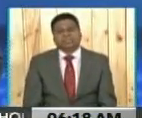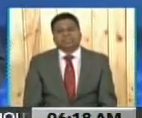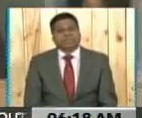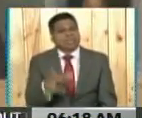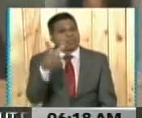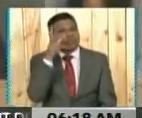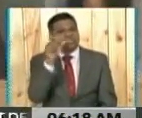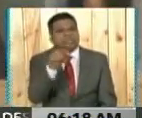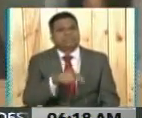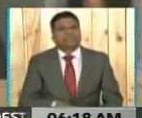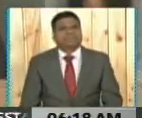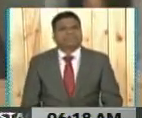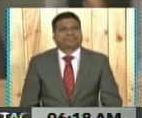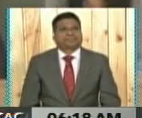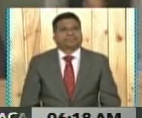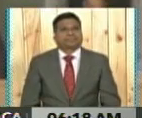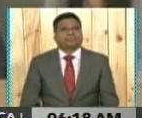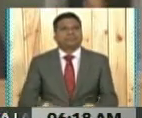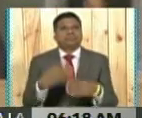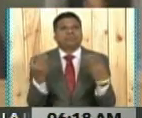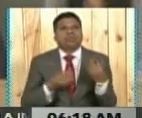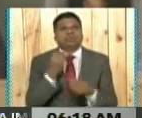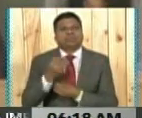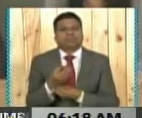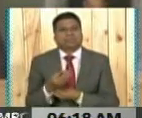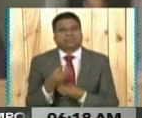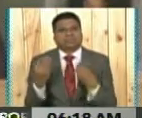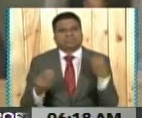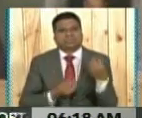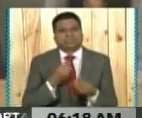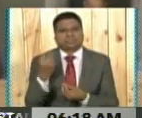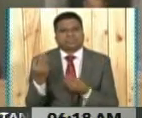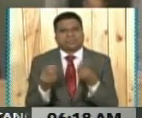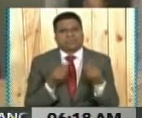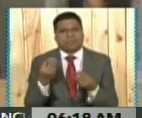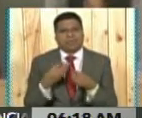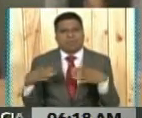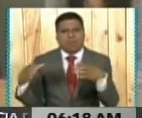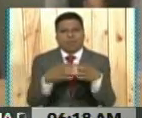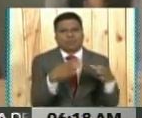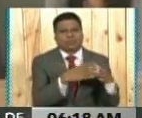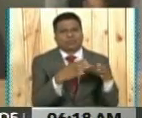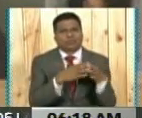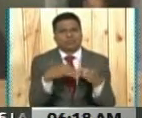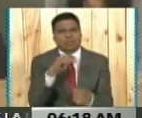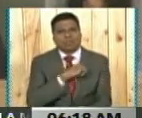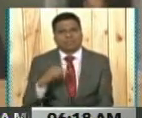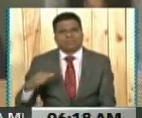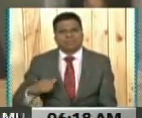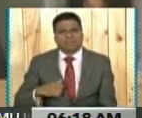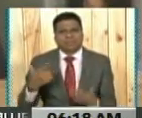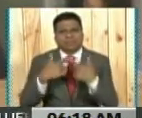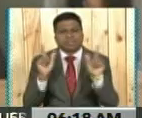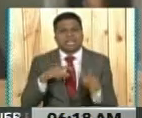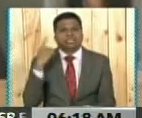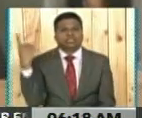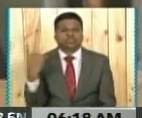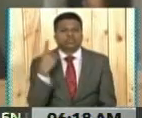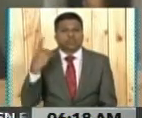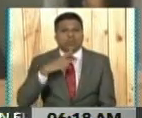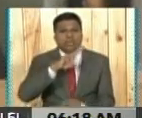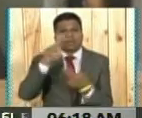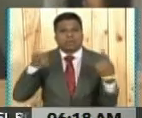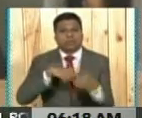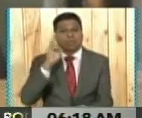Escuchemos. Como la población de privados y privadas de libertad en Venezuela. Solo en la era de la revolución bolivariana